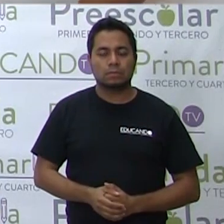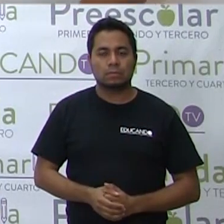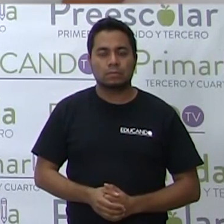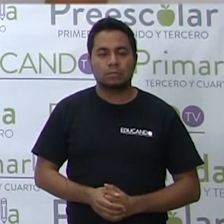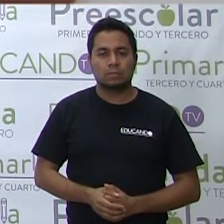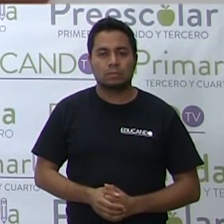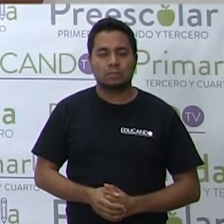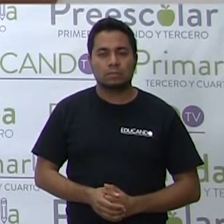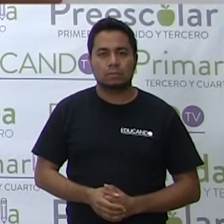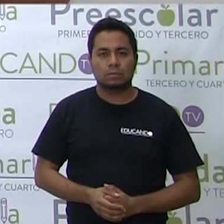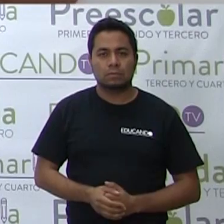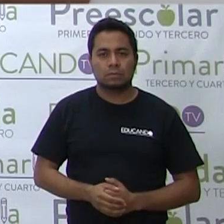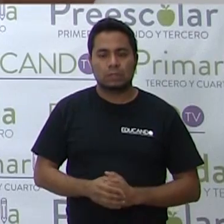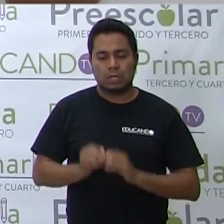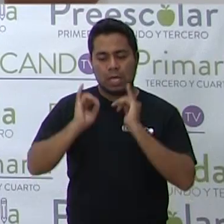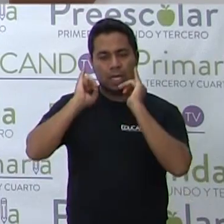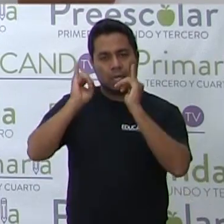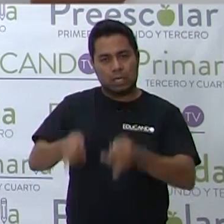mino